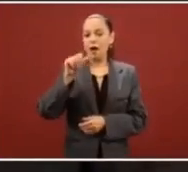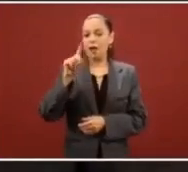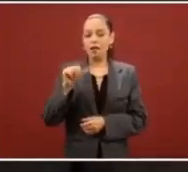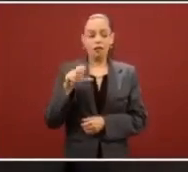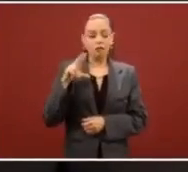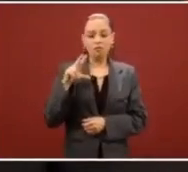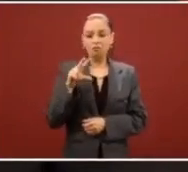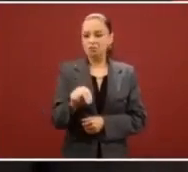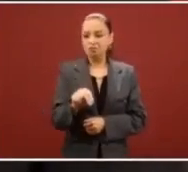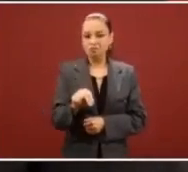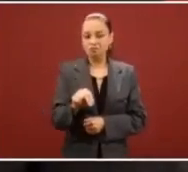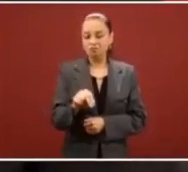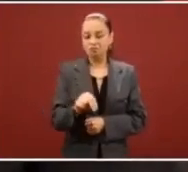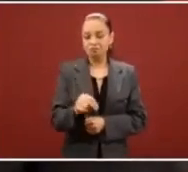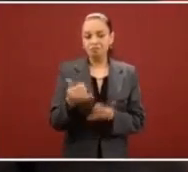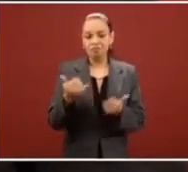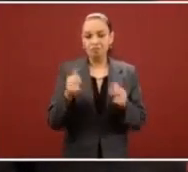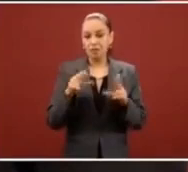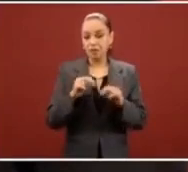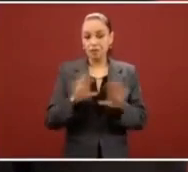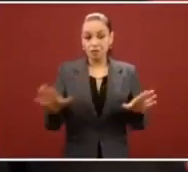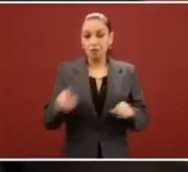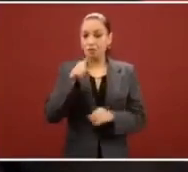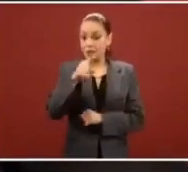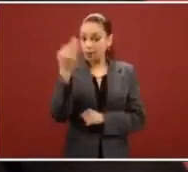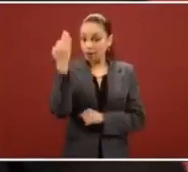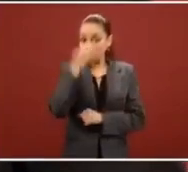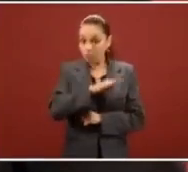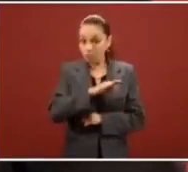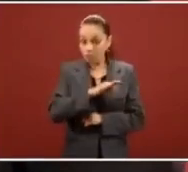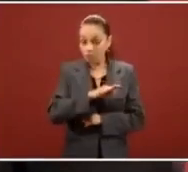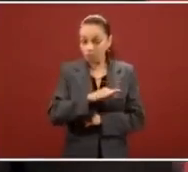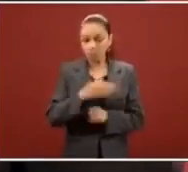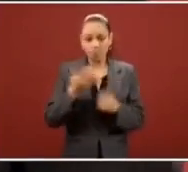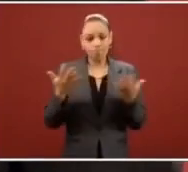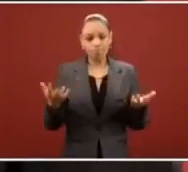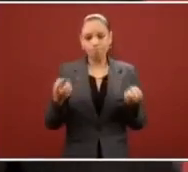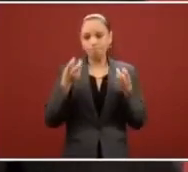No. Si es fraude,